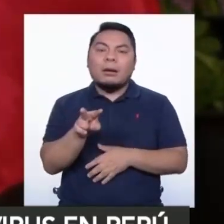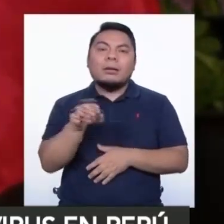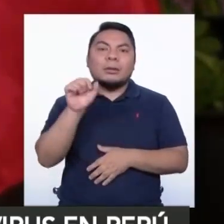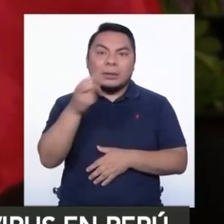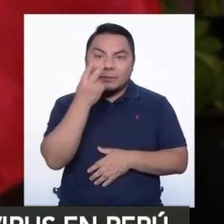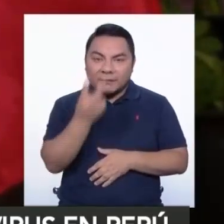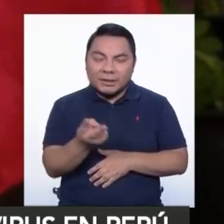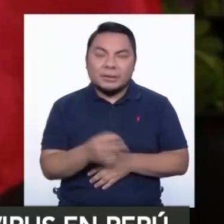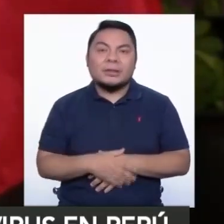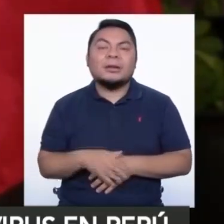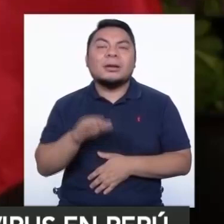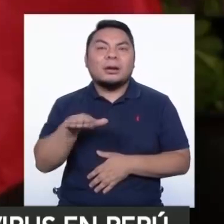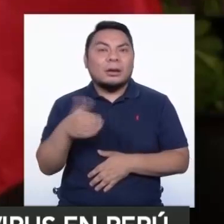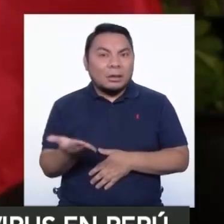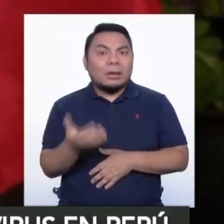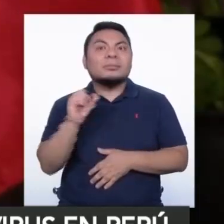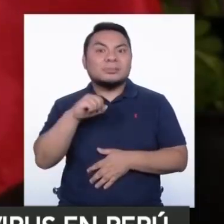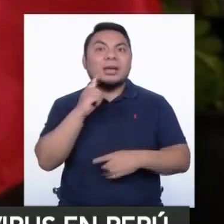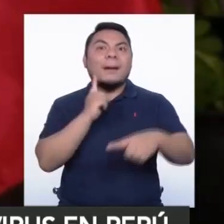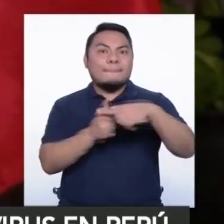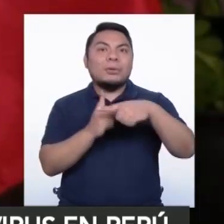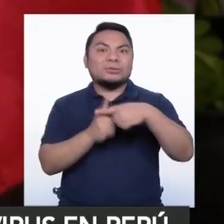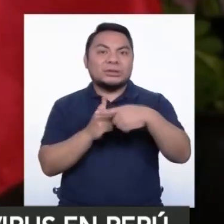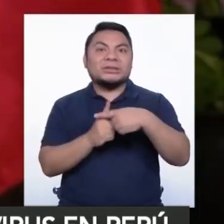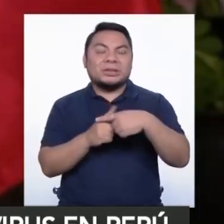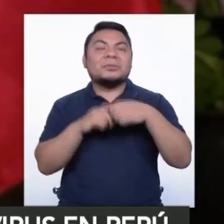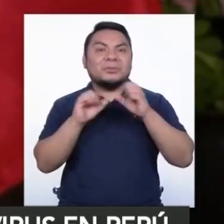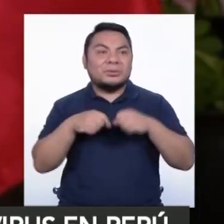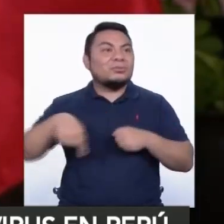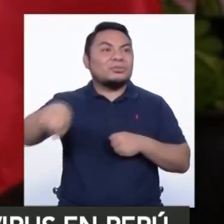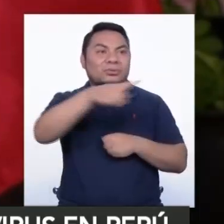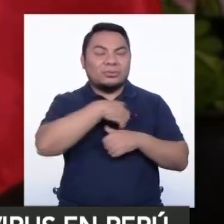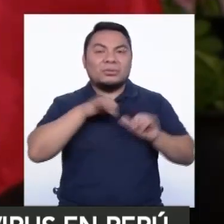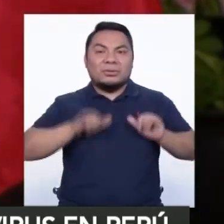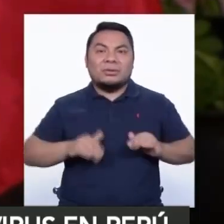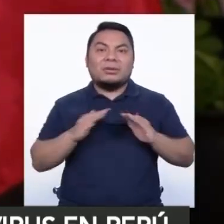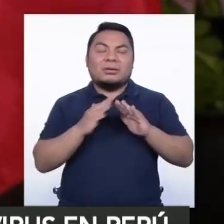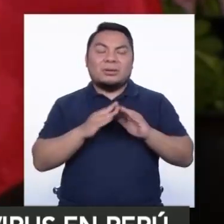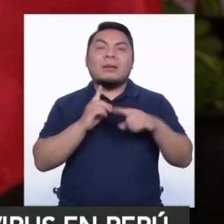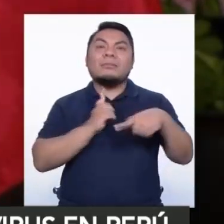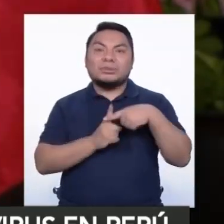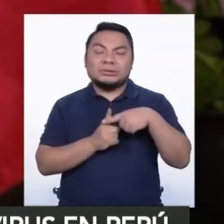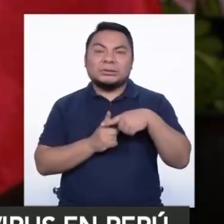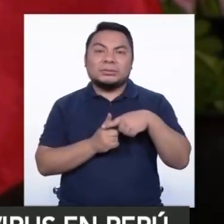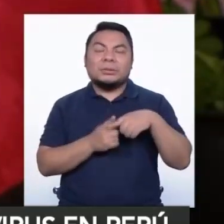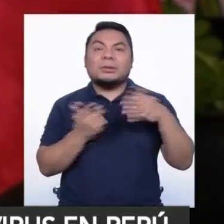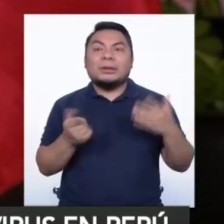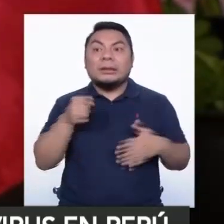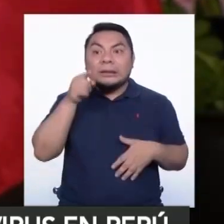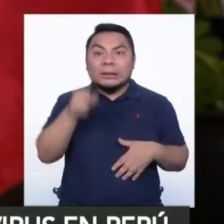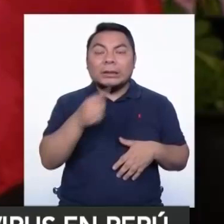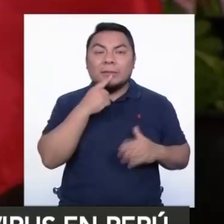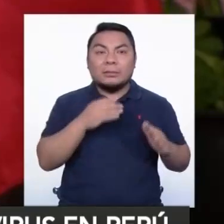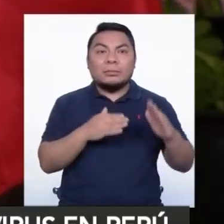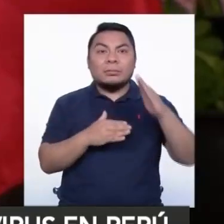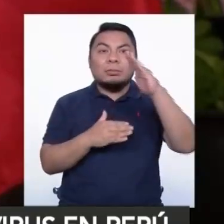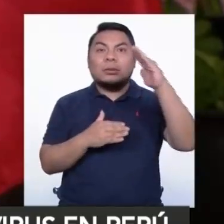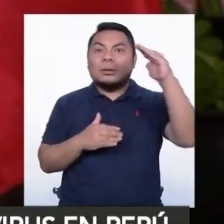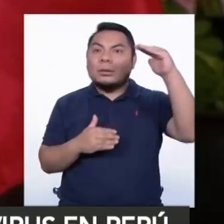que tienen un efecto positivo las medidas que hemos tomado y que si la tendencia es